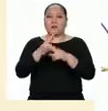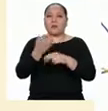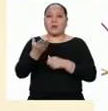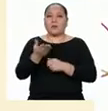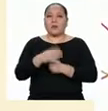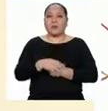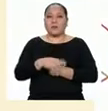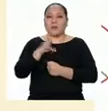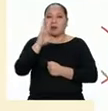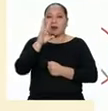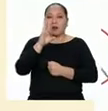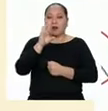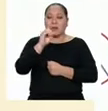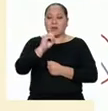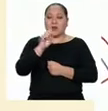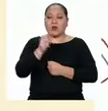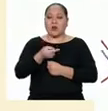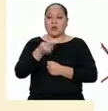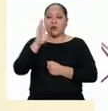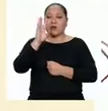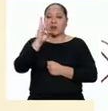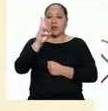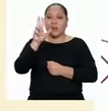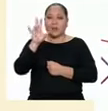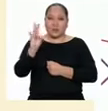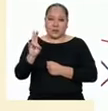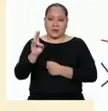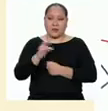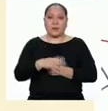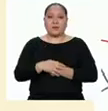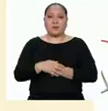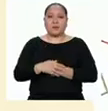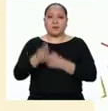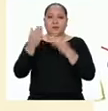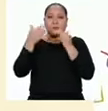en 67